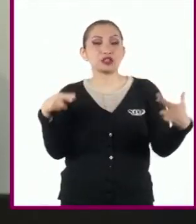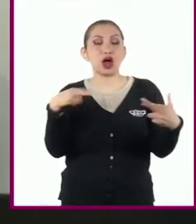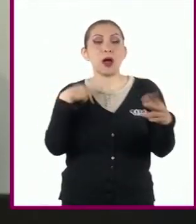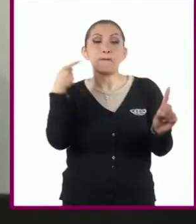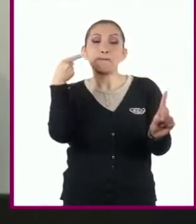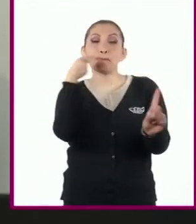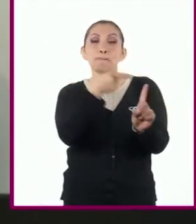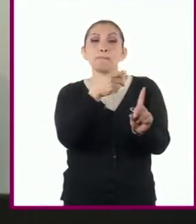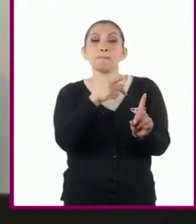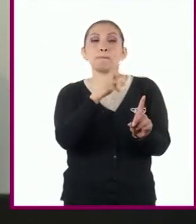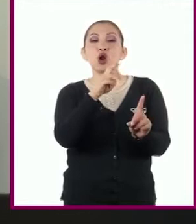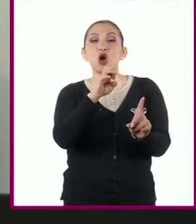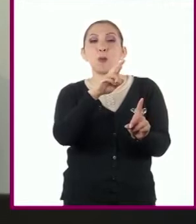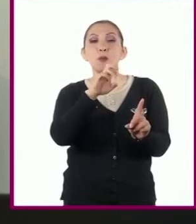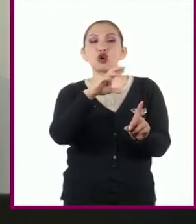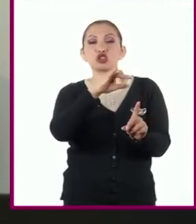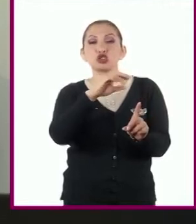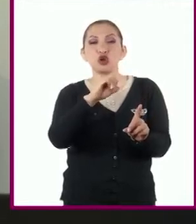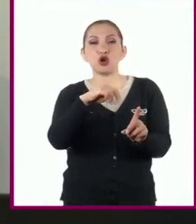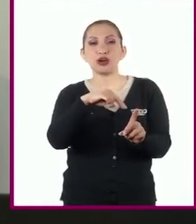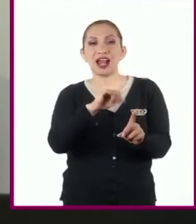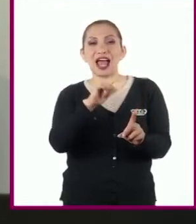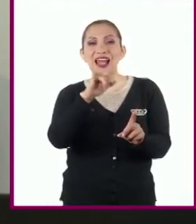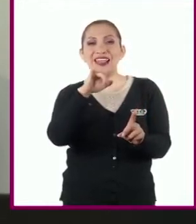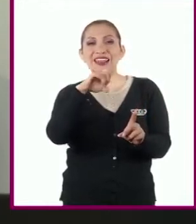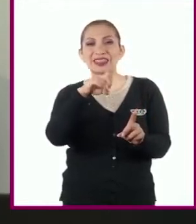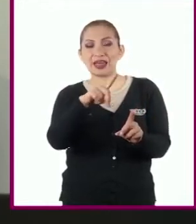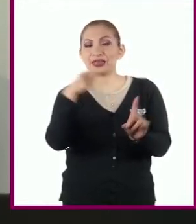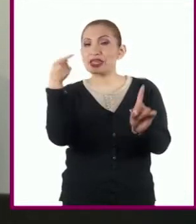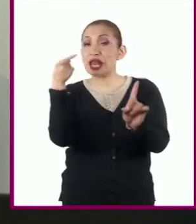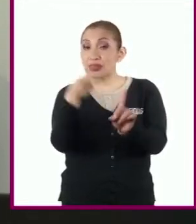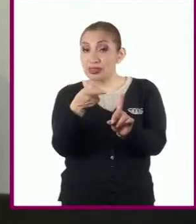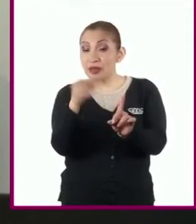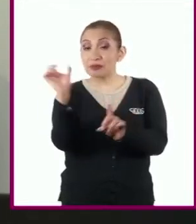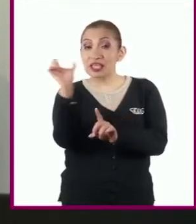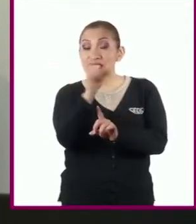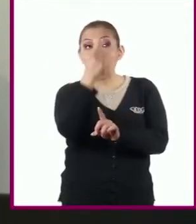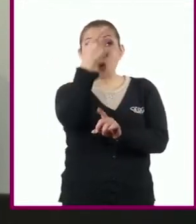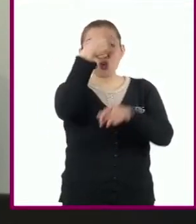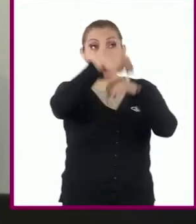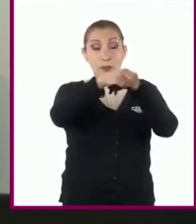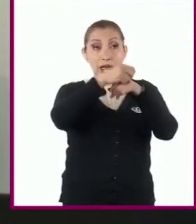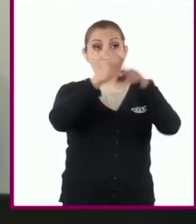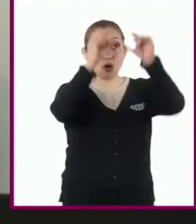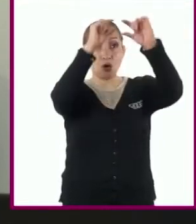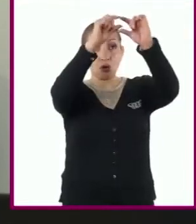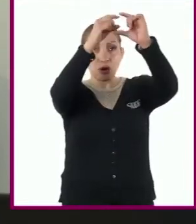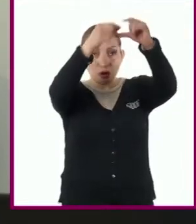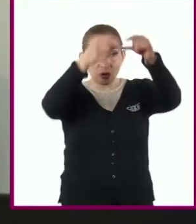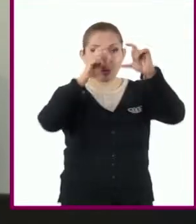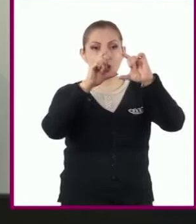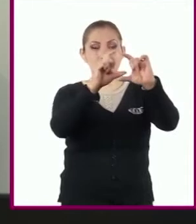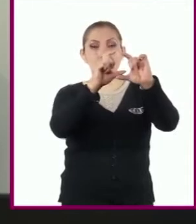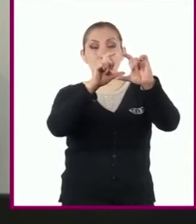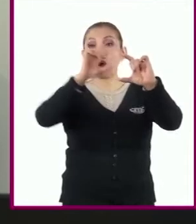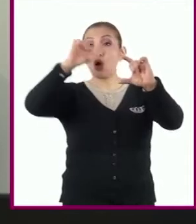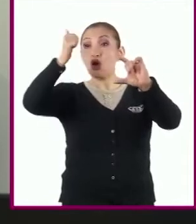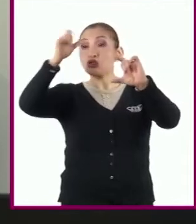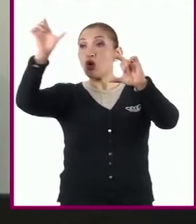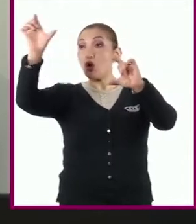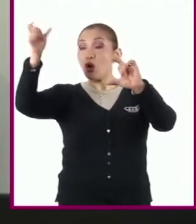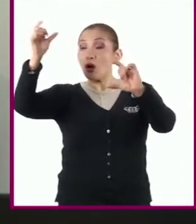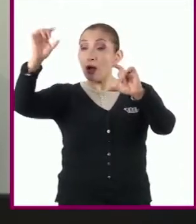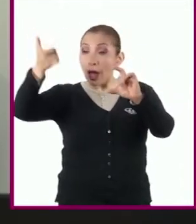de proporcionalidad directa. Si el aumento de una magnitud produce el aumento de la otra